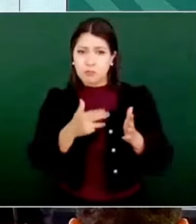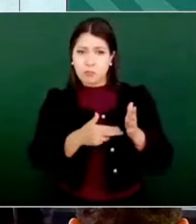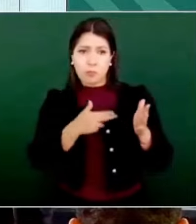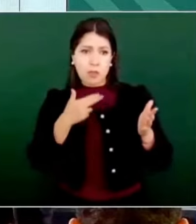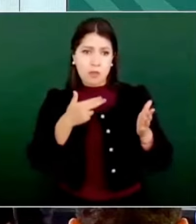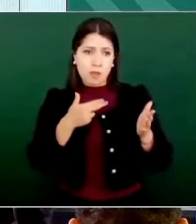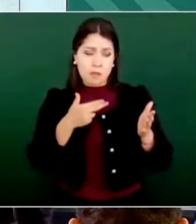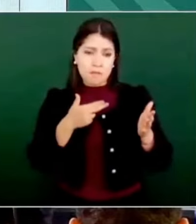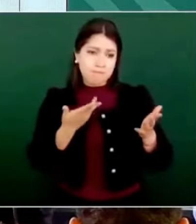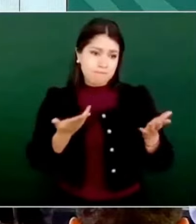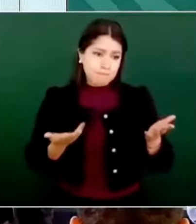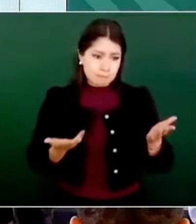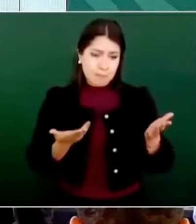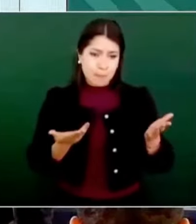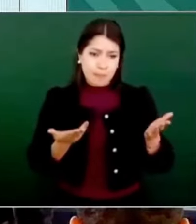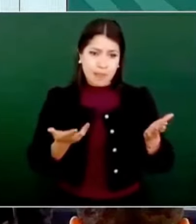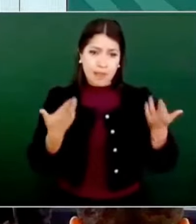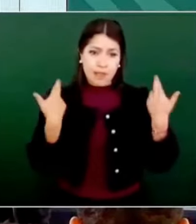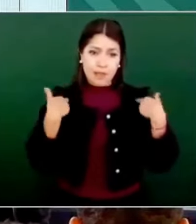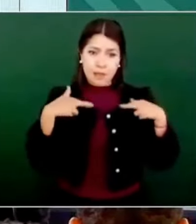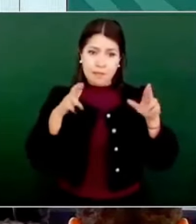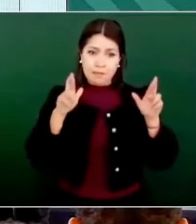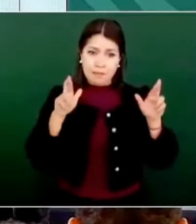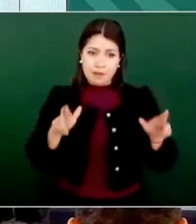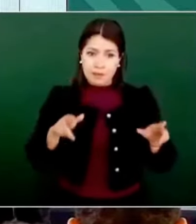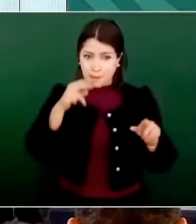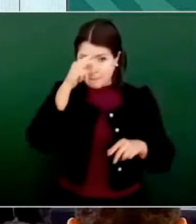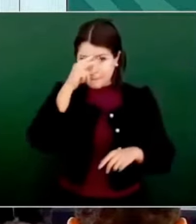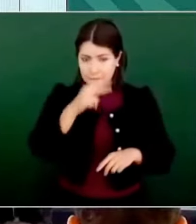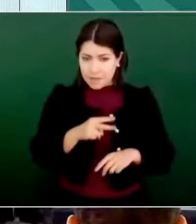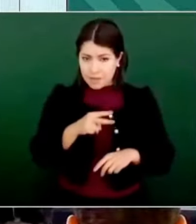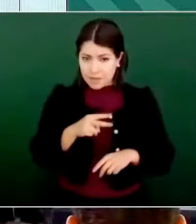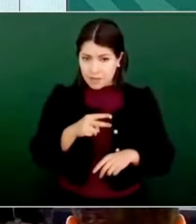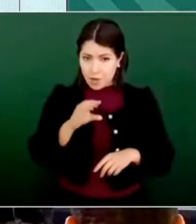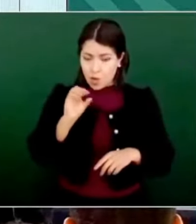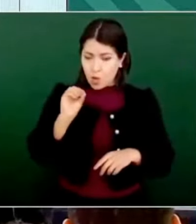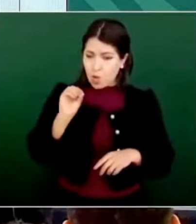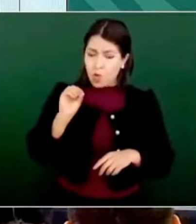Estado el representante permanente de México ante la